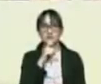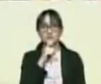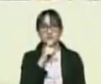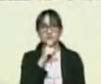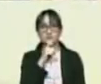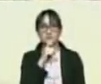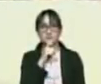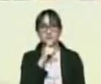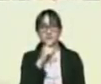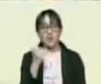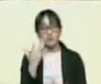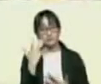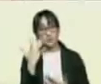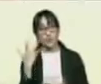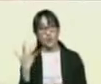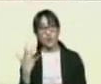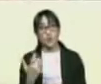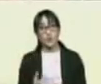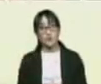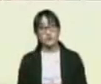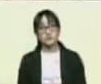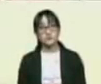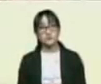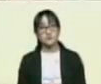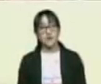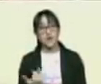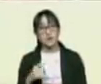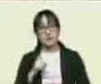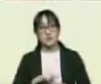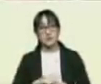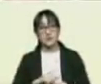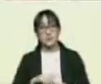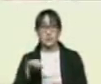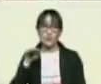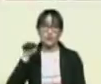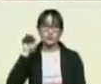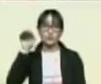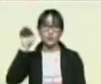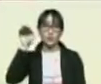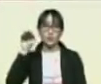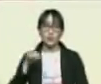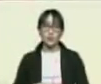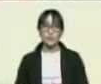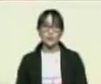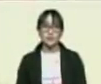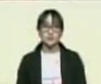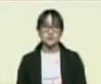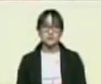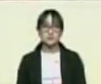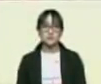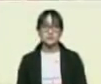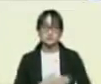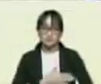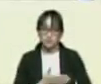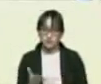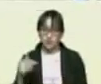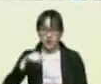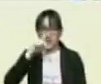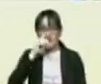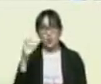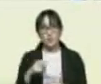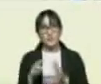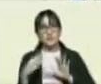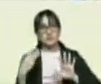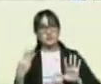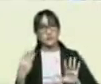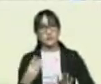Y yo visualizo este tiempo futuro que se abre desde este año